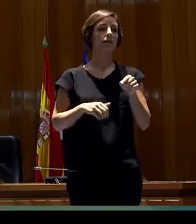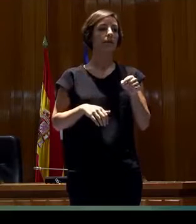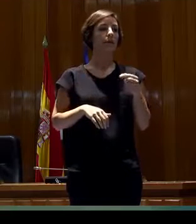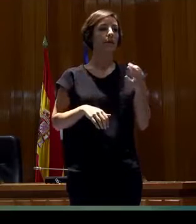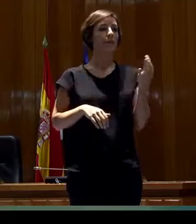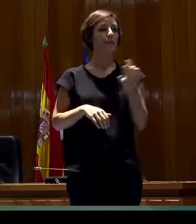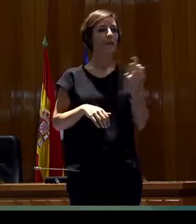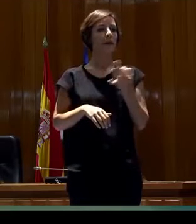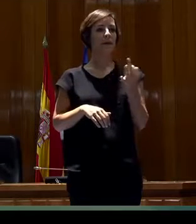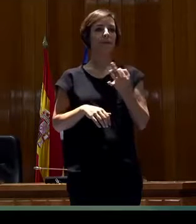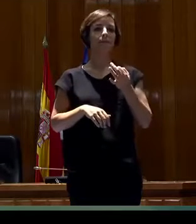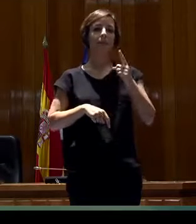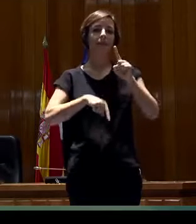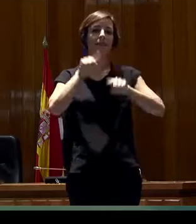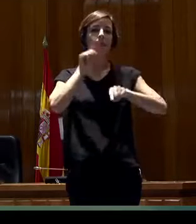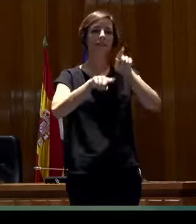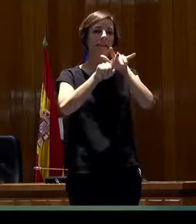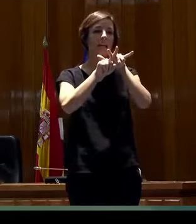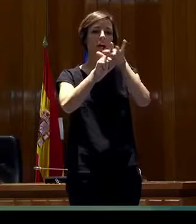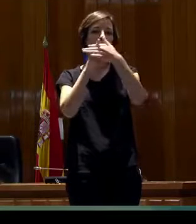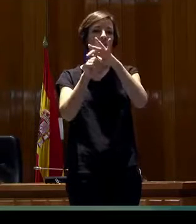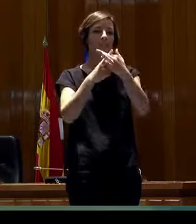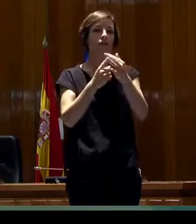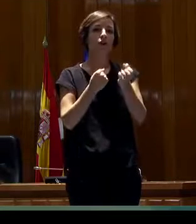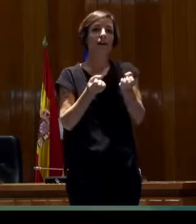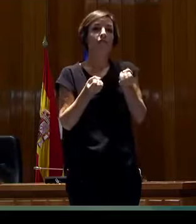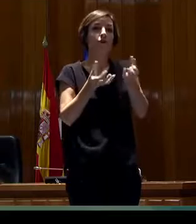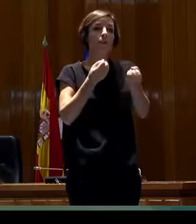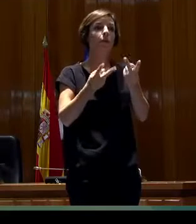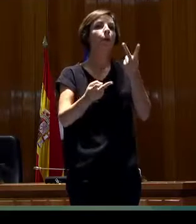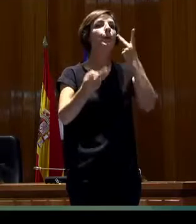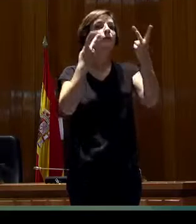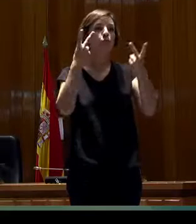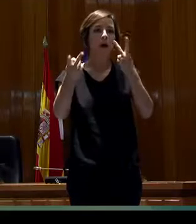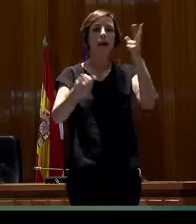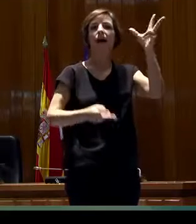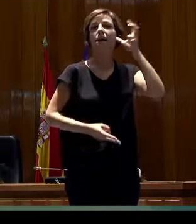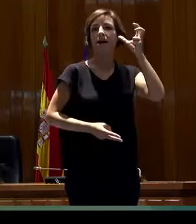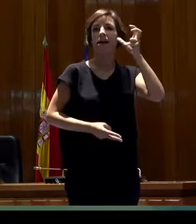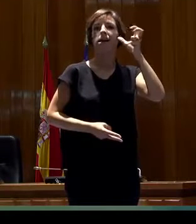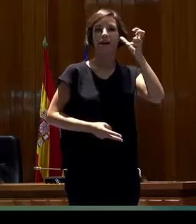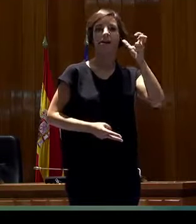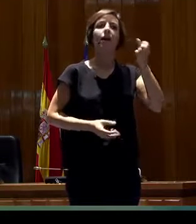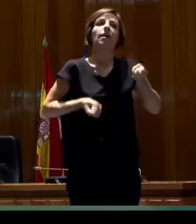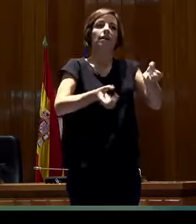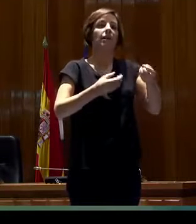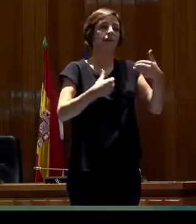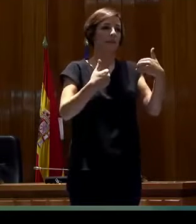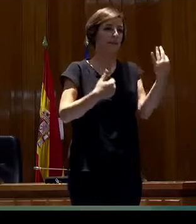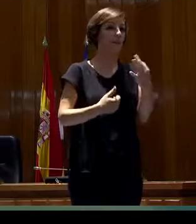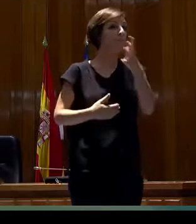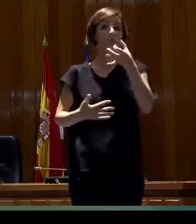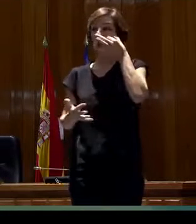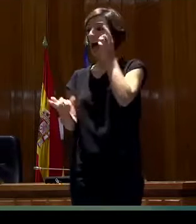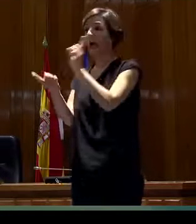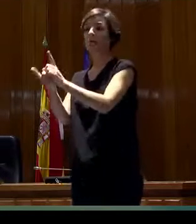que transmitir en determinados contextos información visual o auditiva que en una situación de interpretación